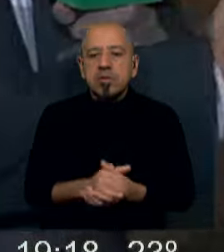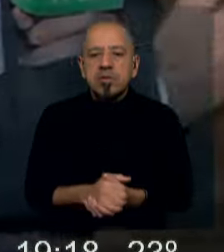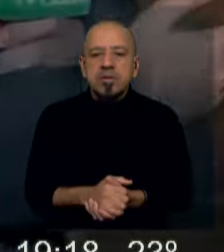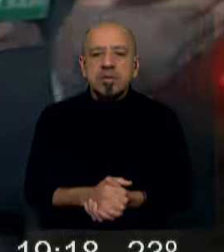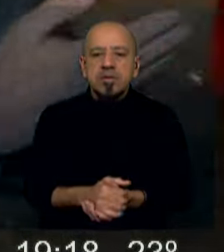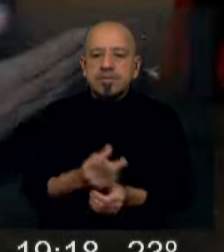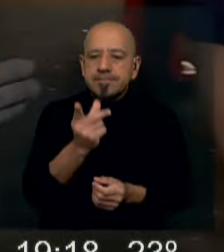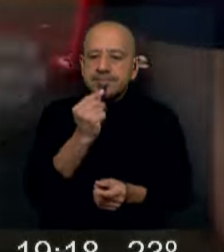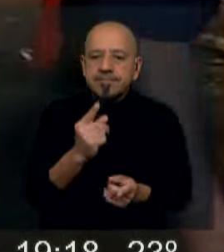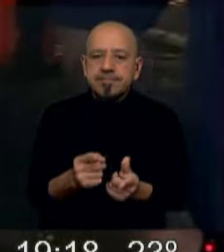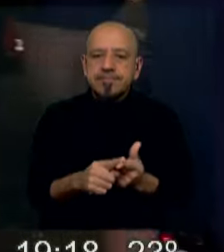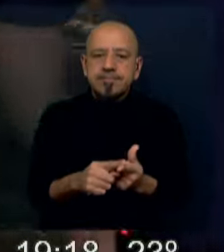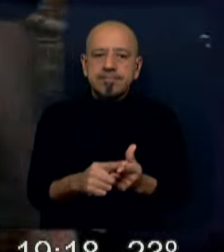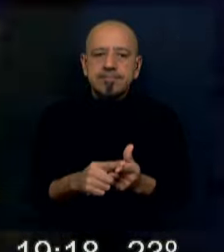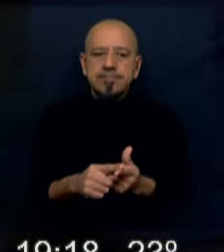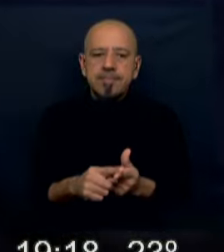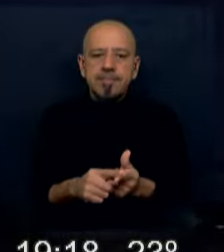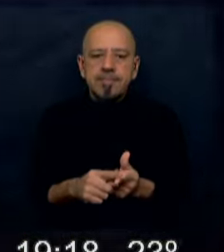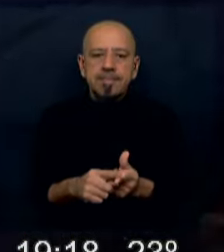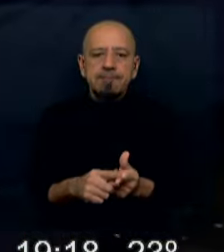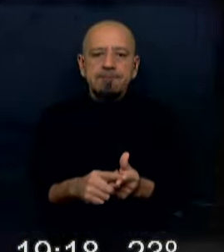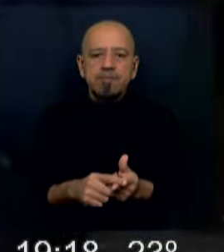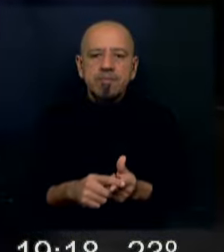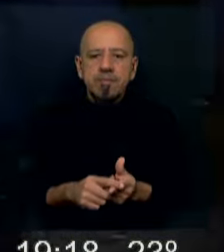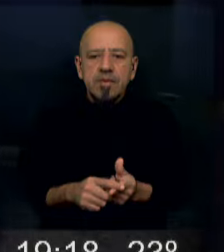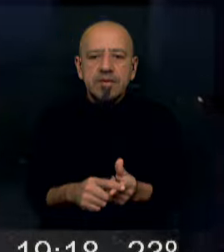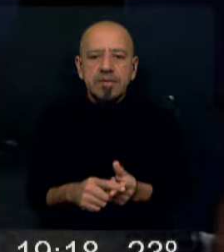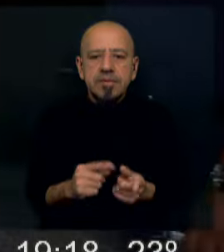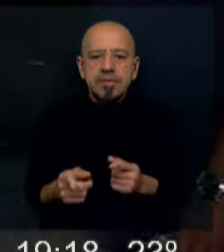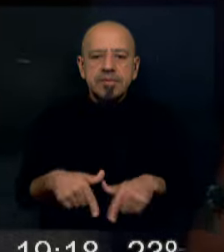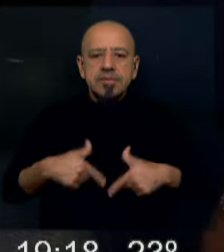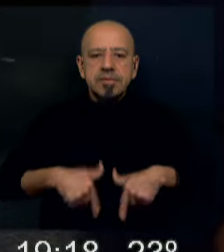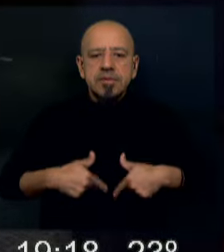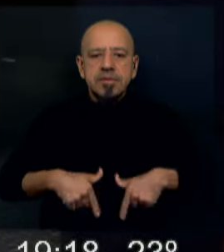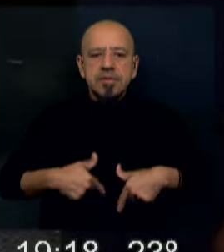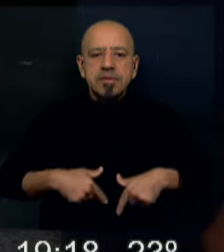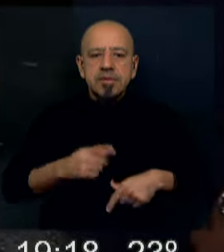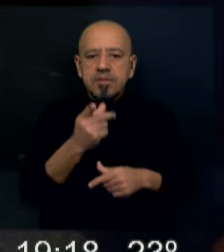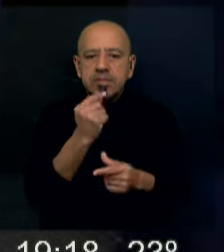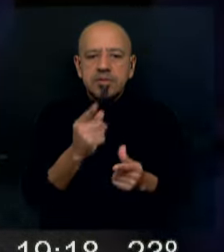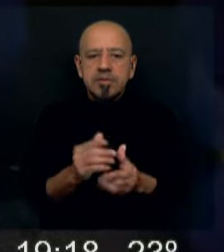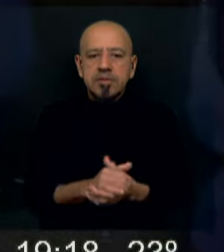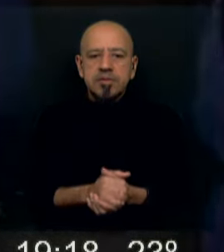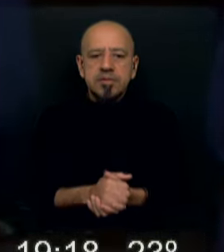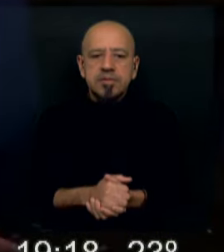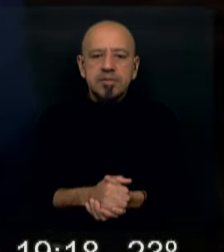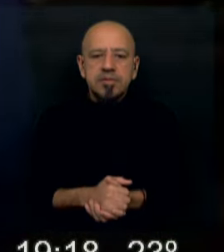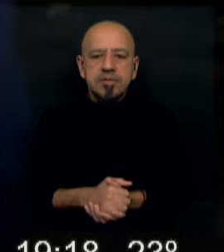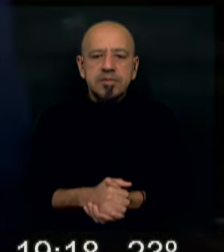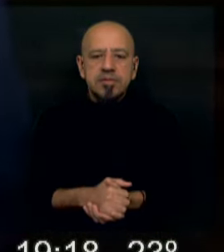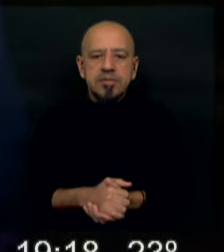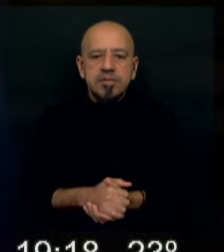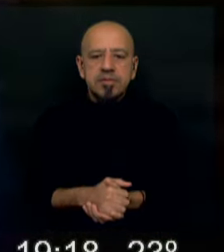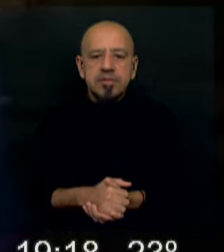comisario Fabián Monzón, que es el jefe del operativo, y Pablo Benítez, vocero del Ministerio del Interior. Empezamos por Benítez. ¿Cómo se puede